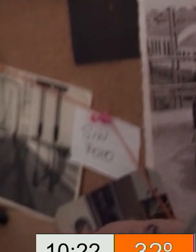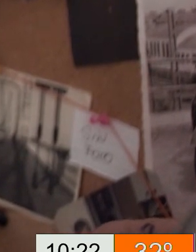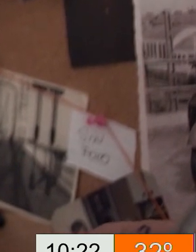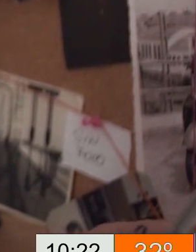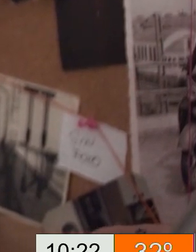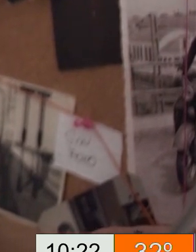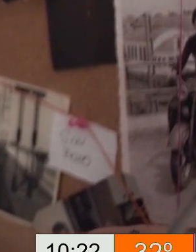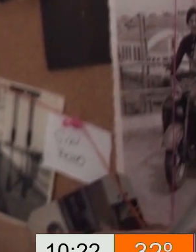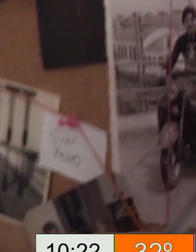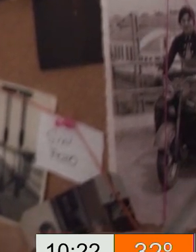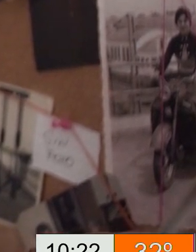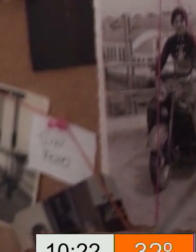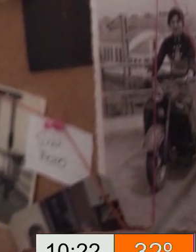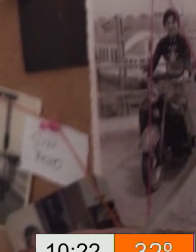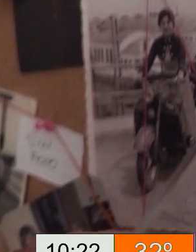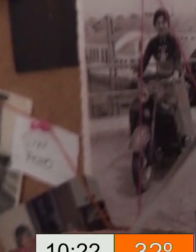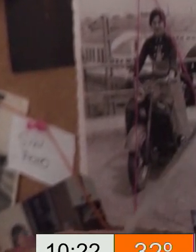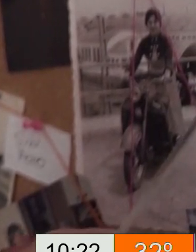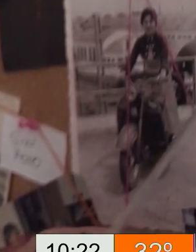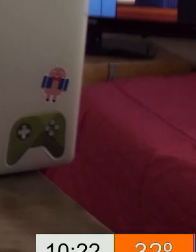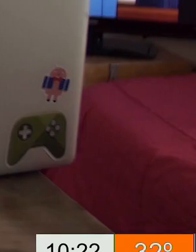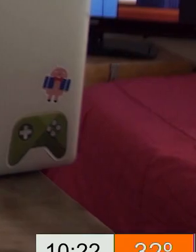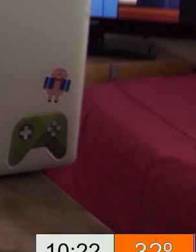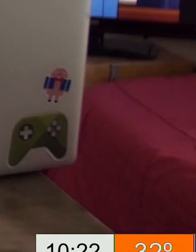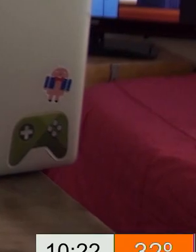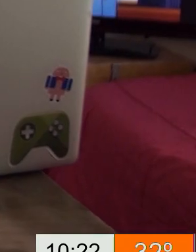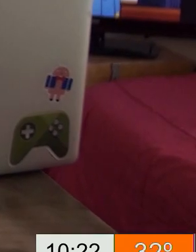registro. ¿Tenés idea? Beso.